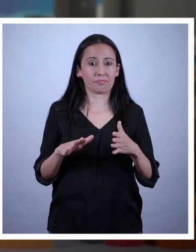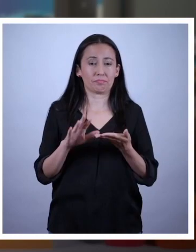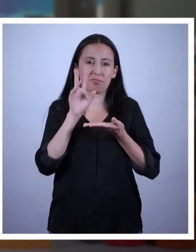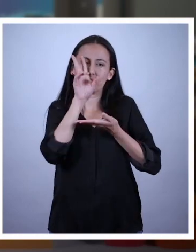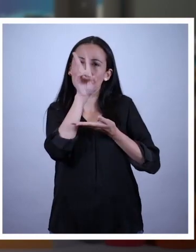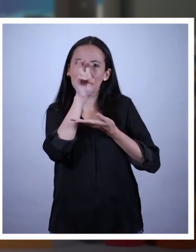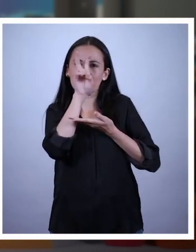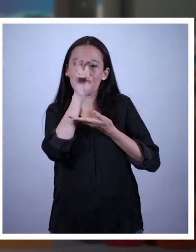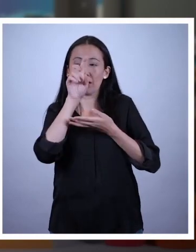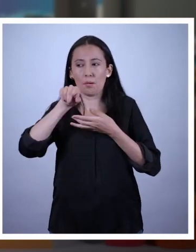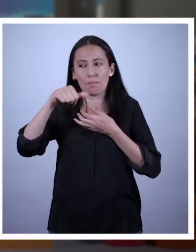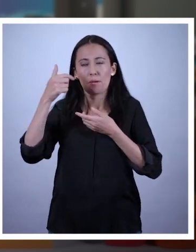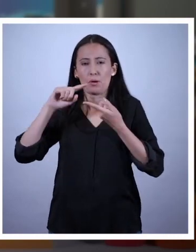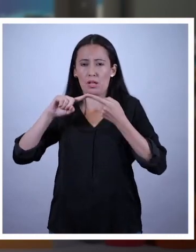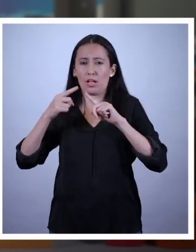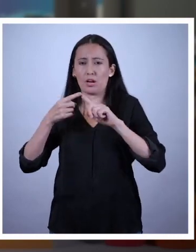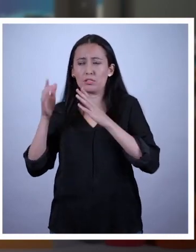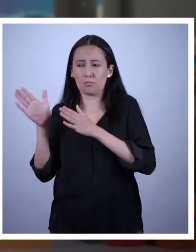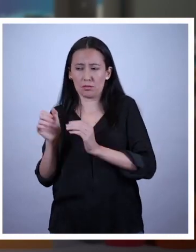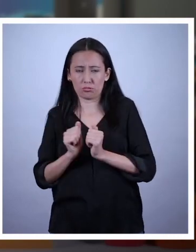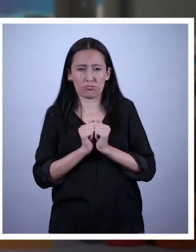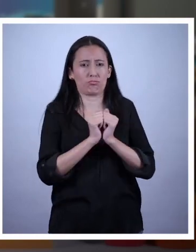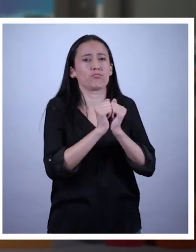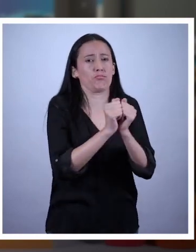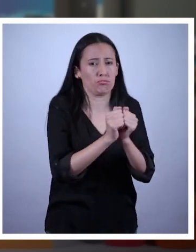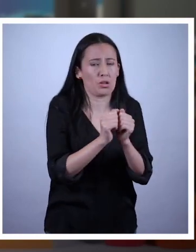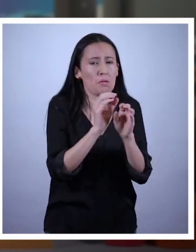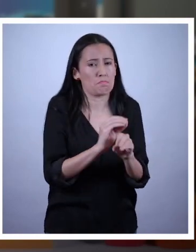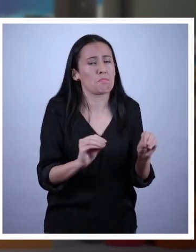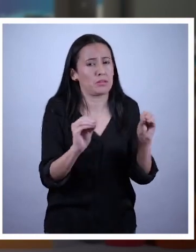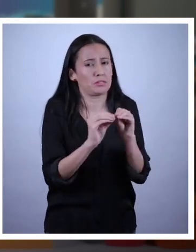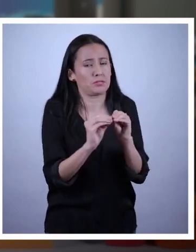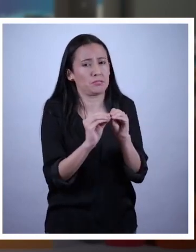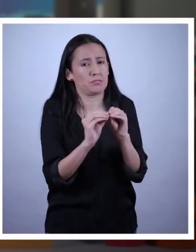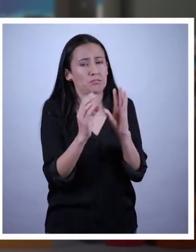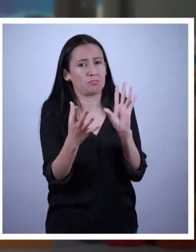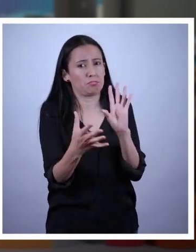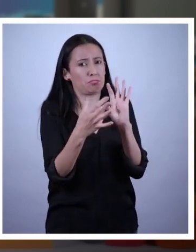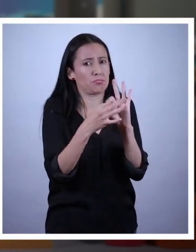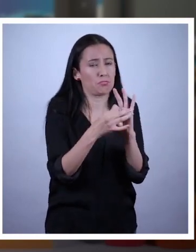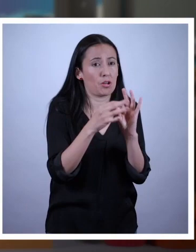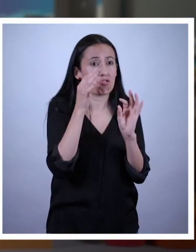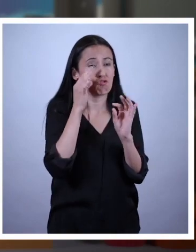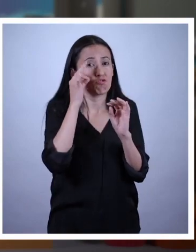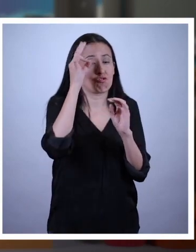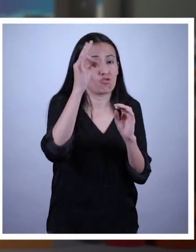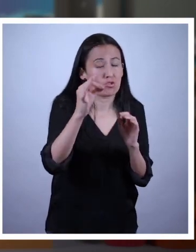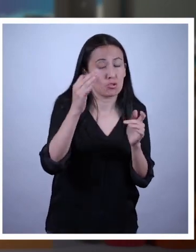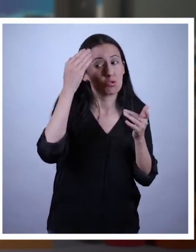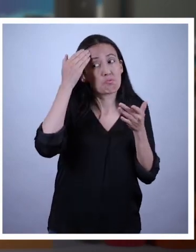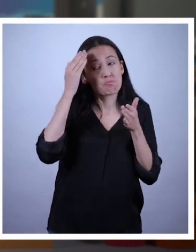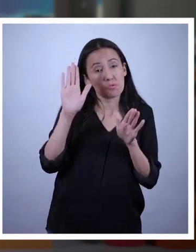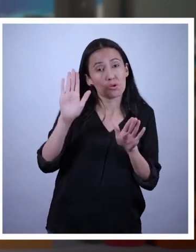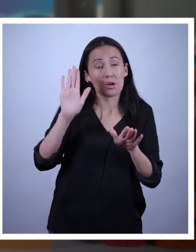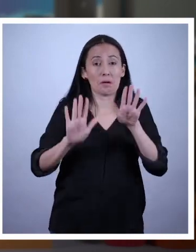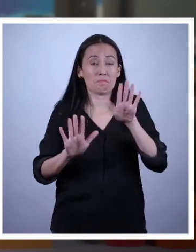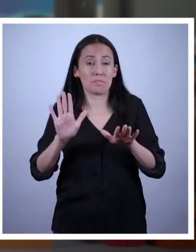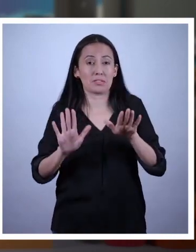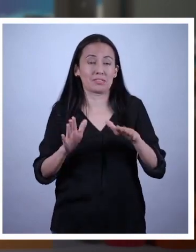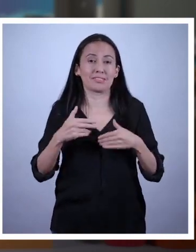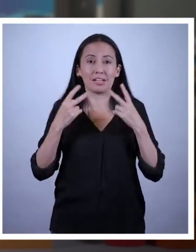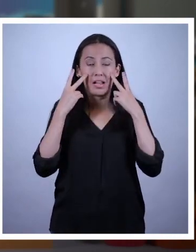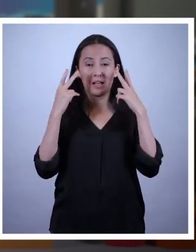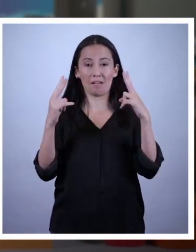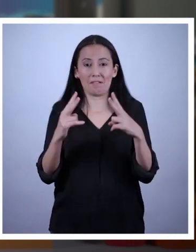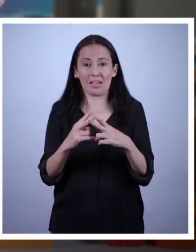Yo me voy a dejar a Benito con sus otros amigos conejos, porque debe relacionarse con ellos. Capaz y en un futuro me encuentre con